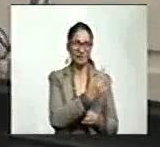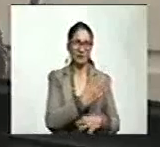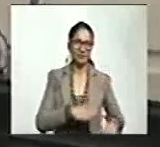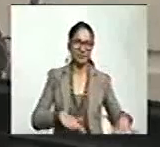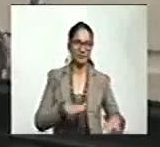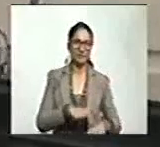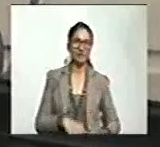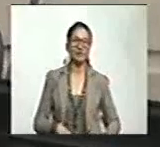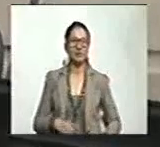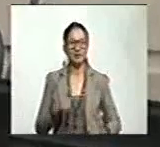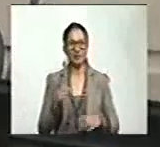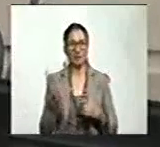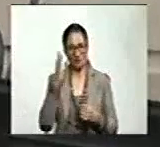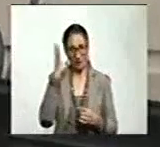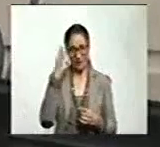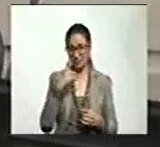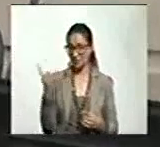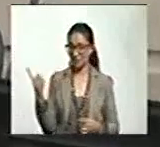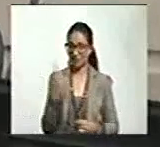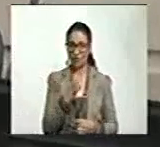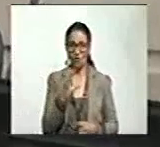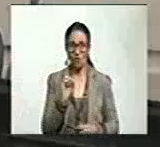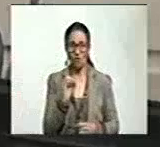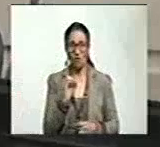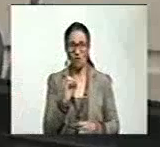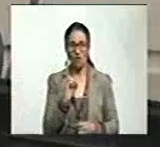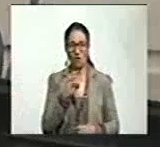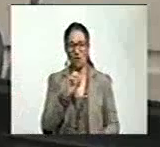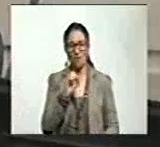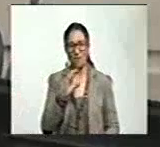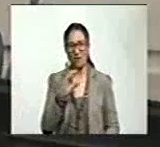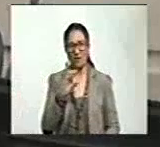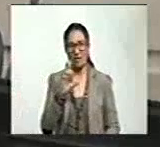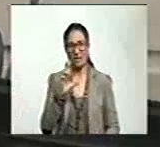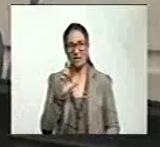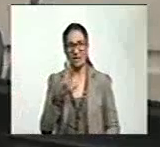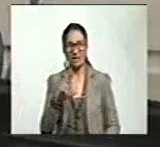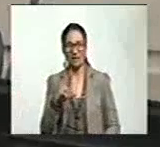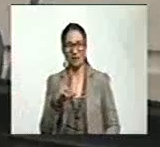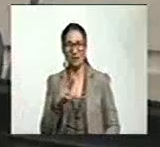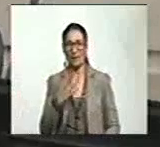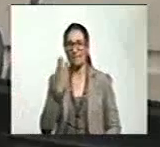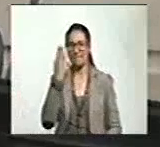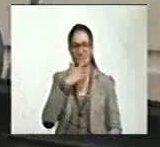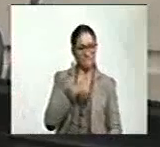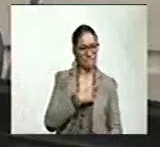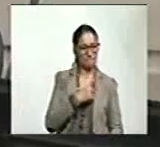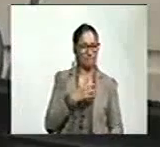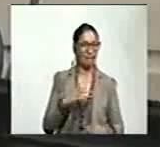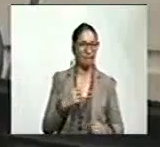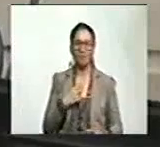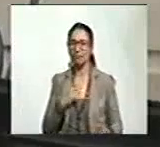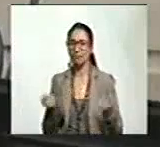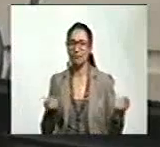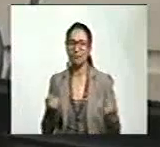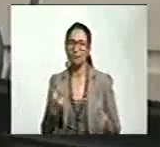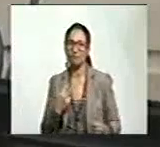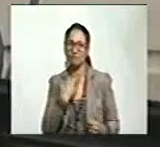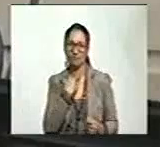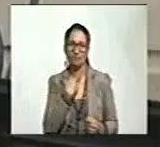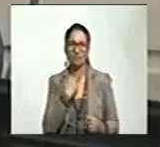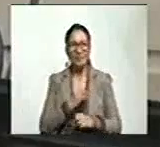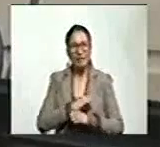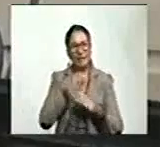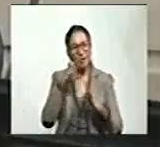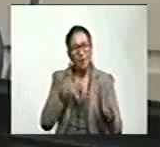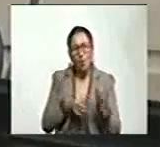silenciador en donde mcle no pudiese coordinar la labor de esclarecimiento